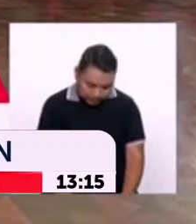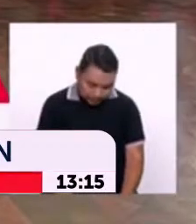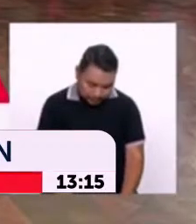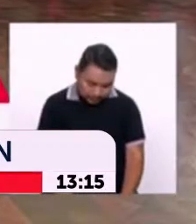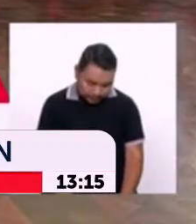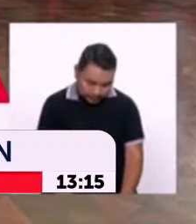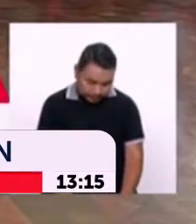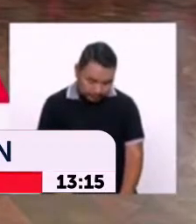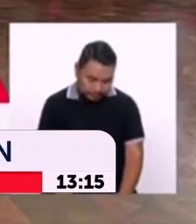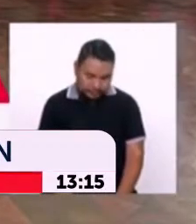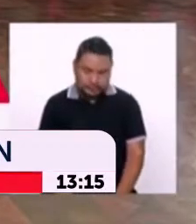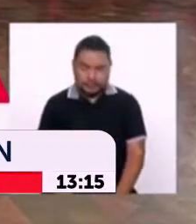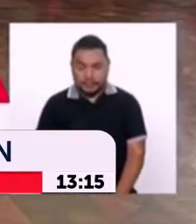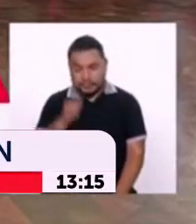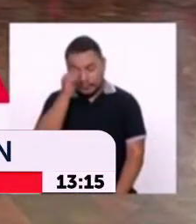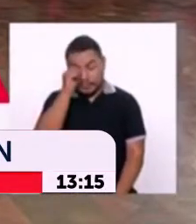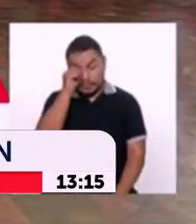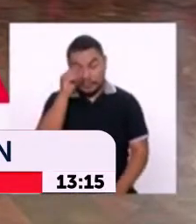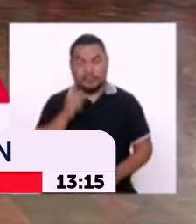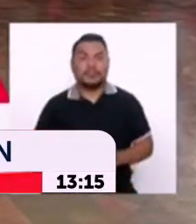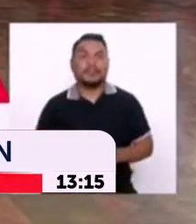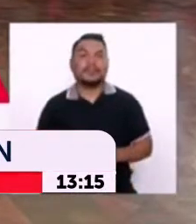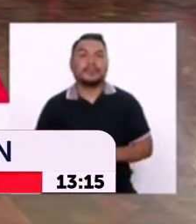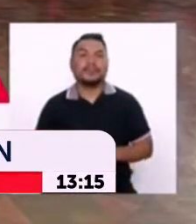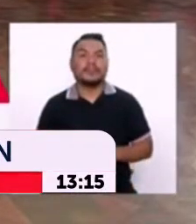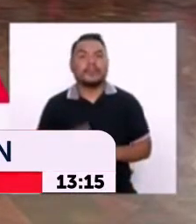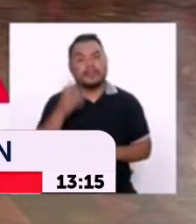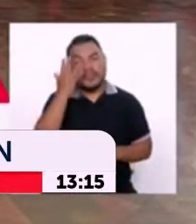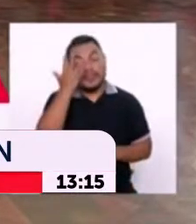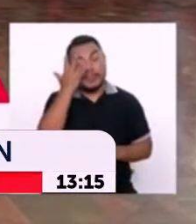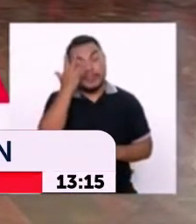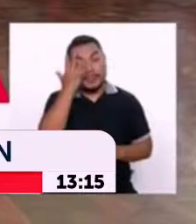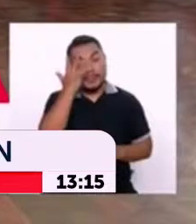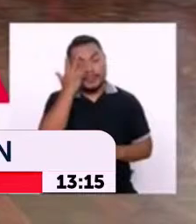¡Exitosa! Vamos a escuchar la intervención del ministro de Justicia.